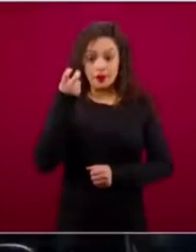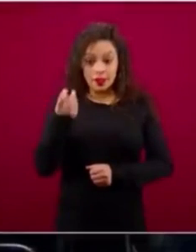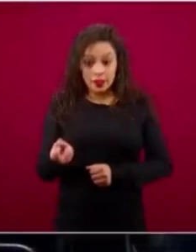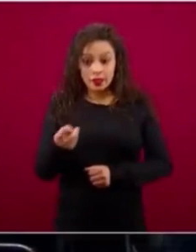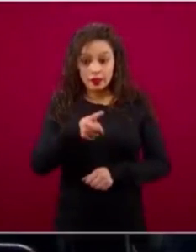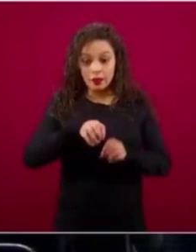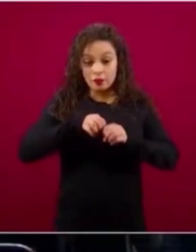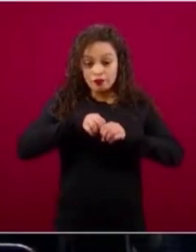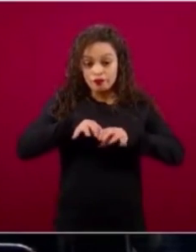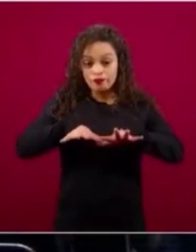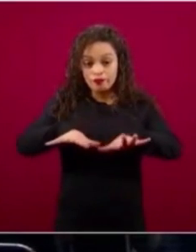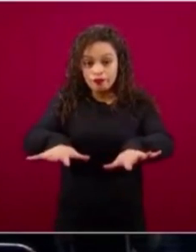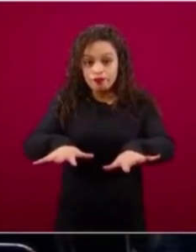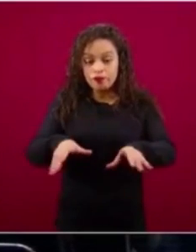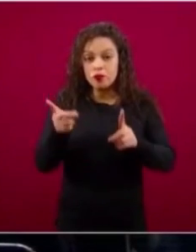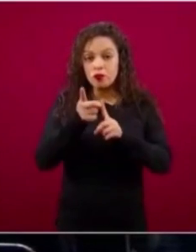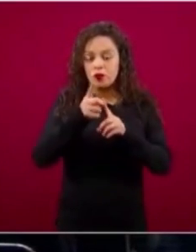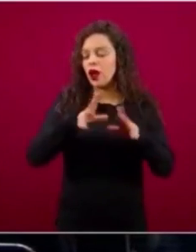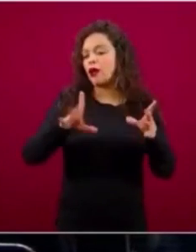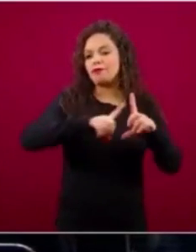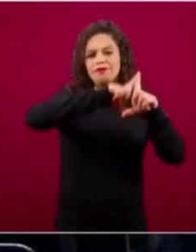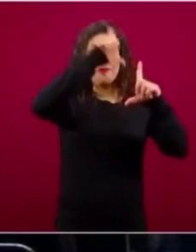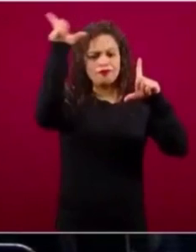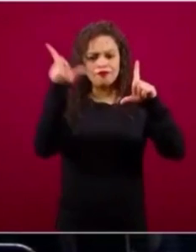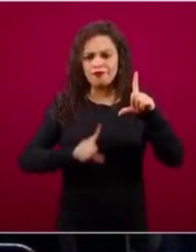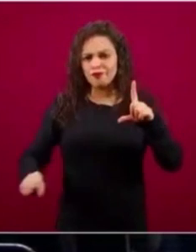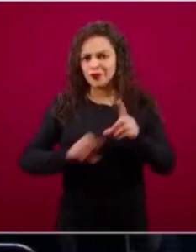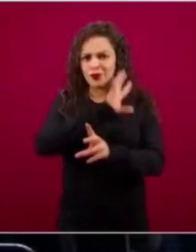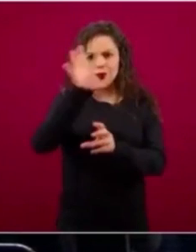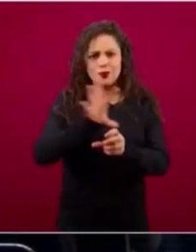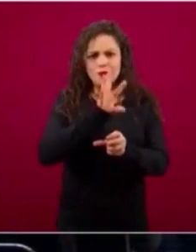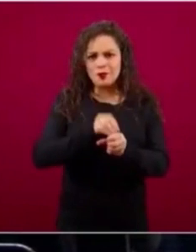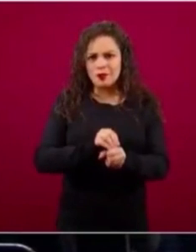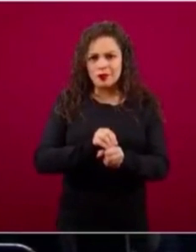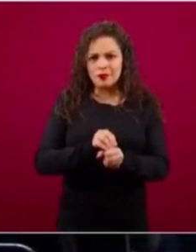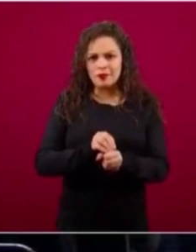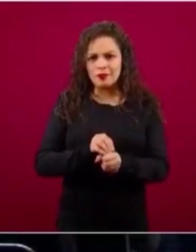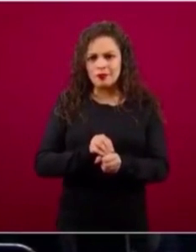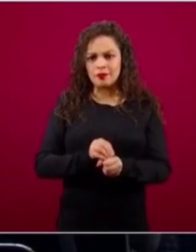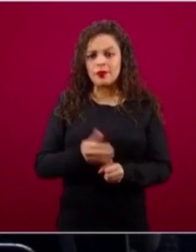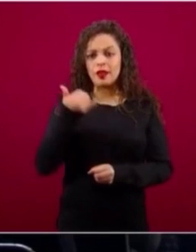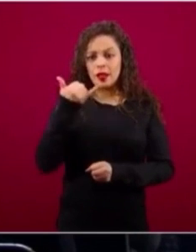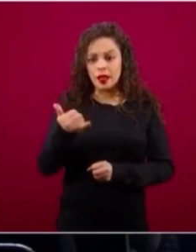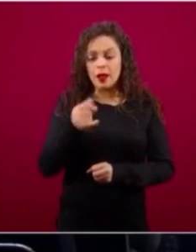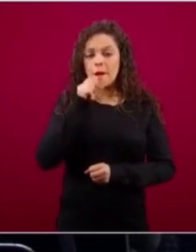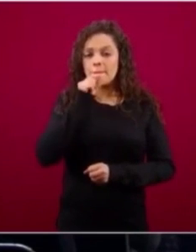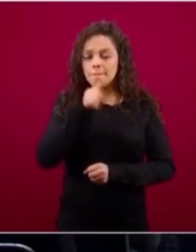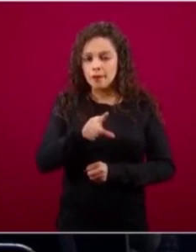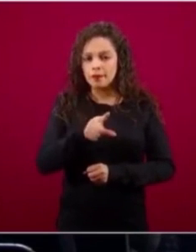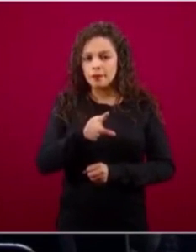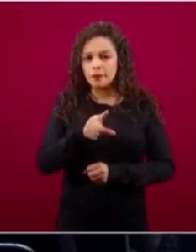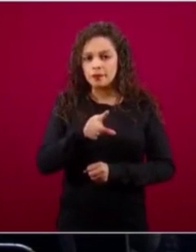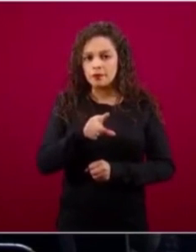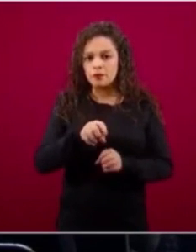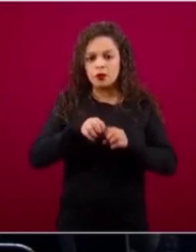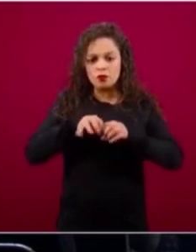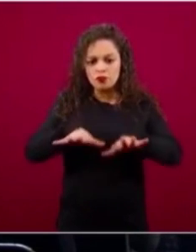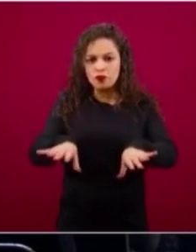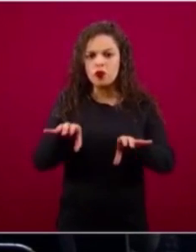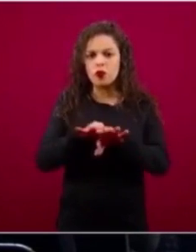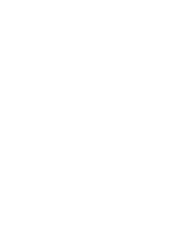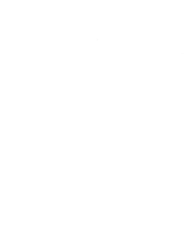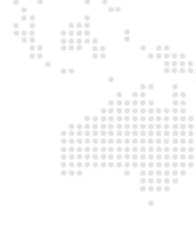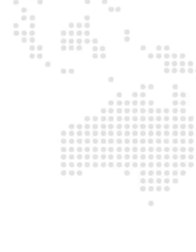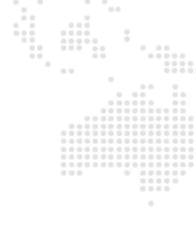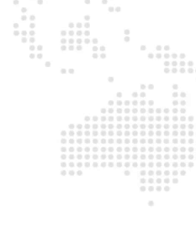todo el país como lo hemos visto y también está distribuida en la siguiente en diferentes sectores de la